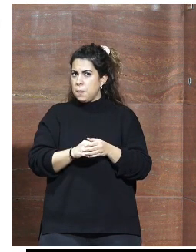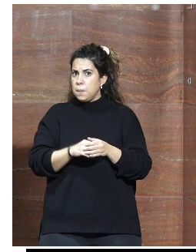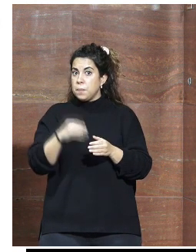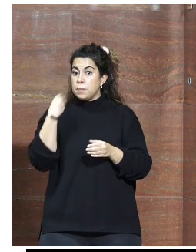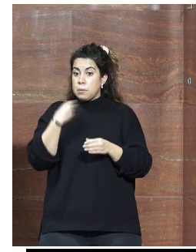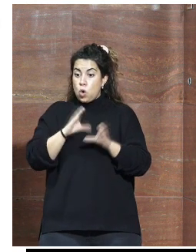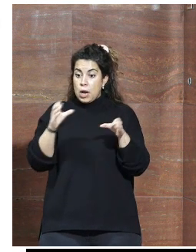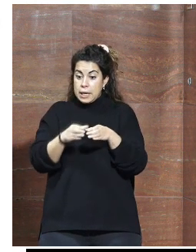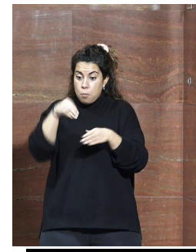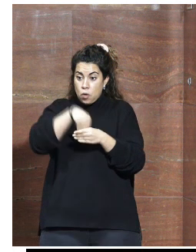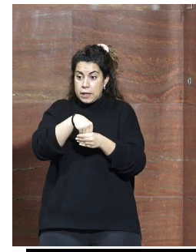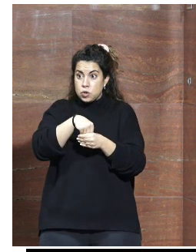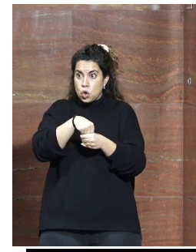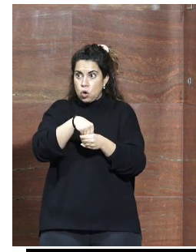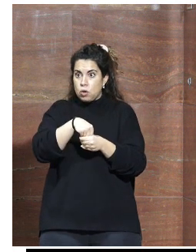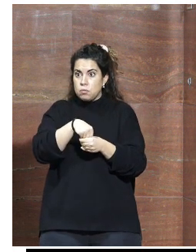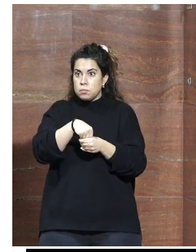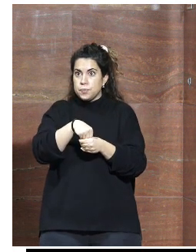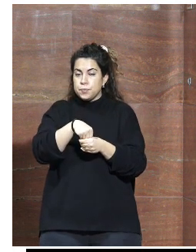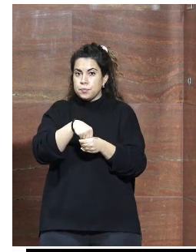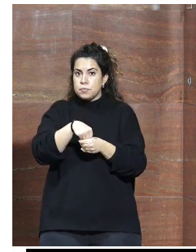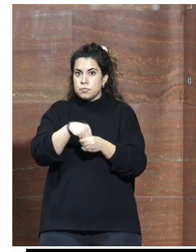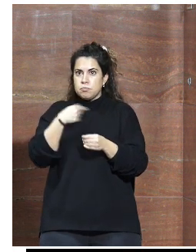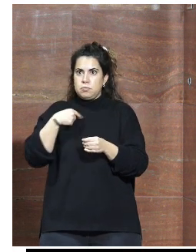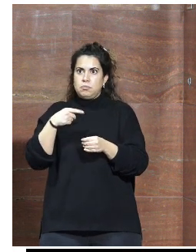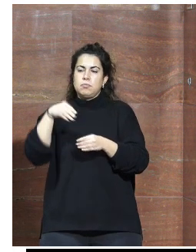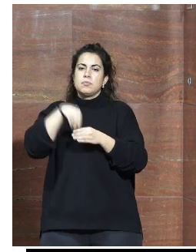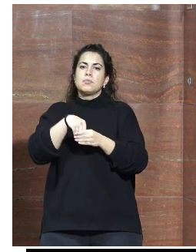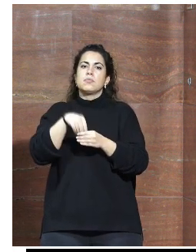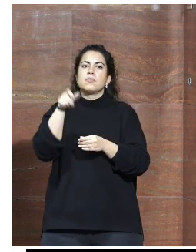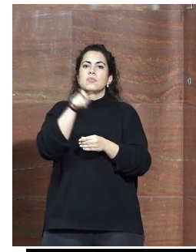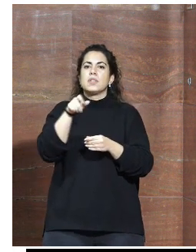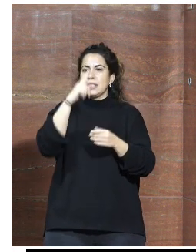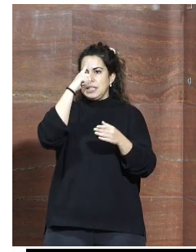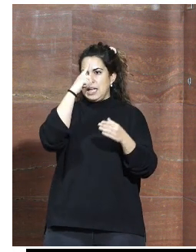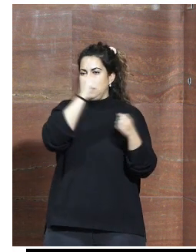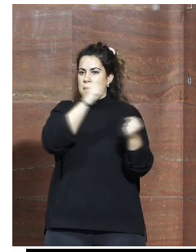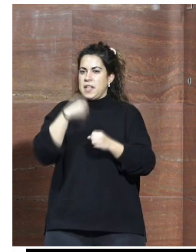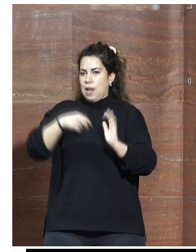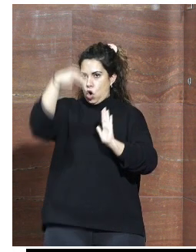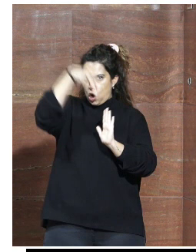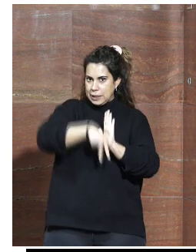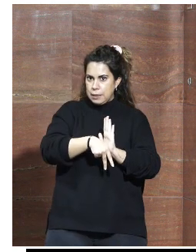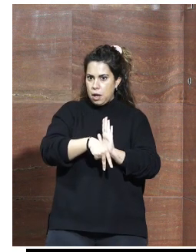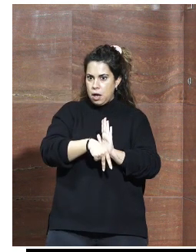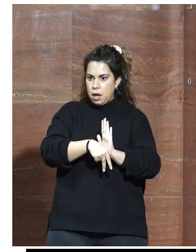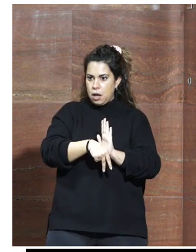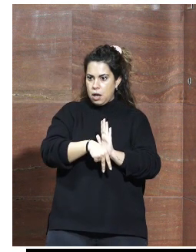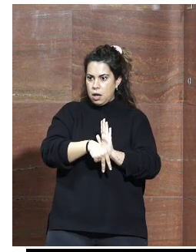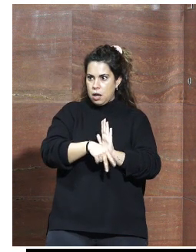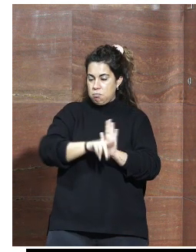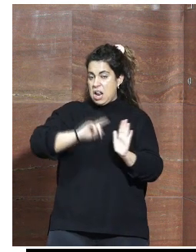dentro del equipo no solamente hay el especialista conocedor de la normativa, como es el